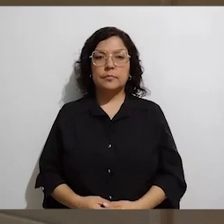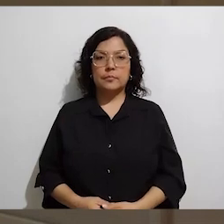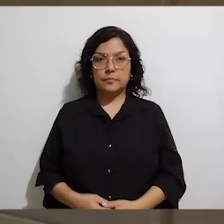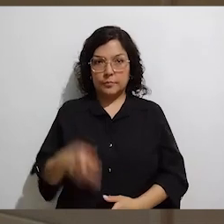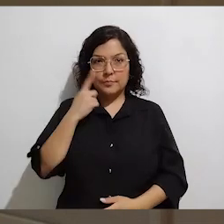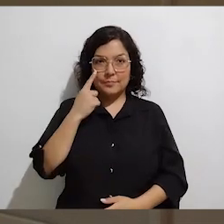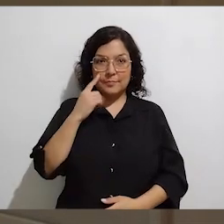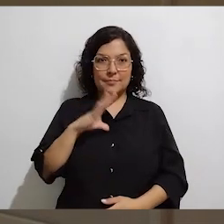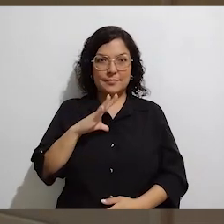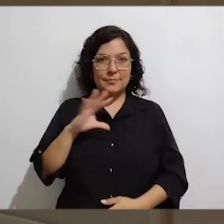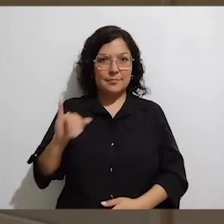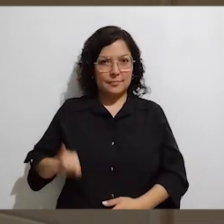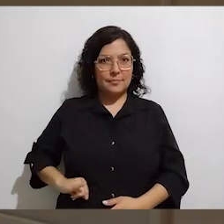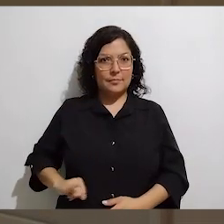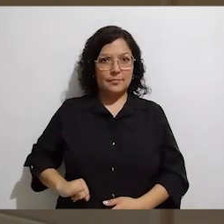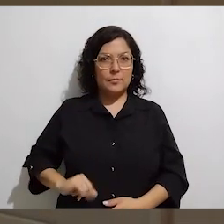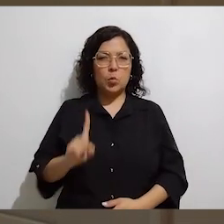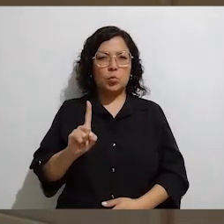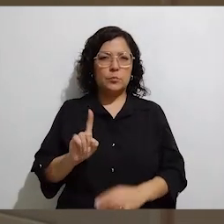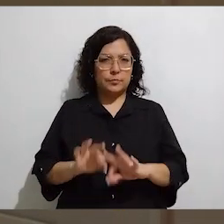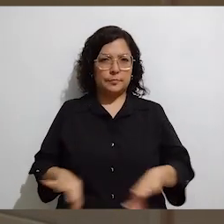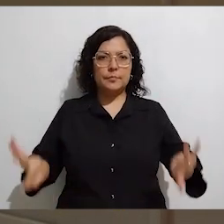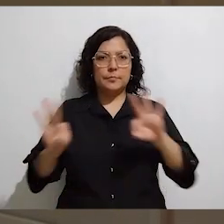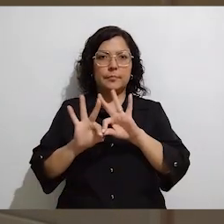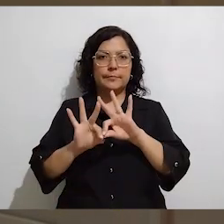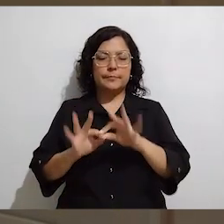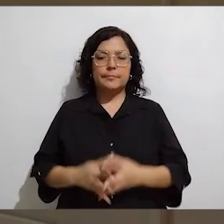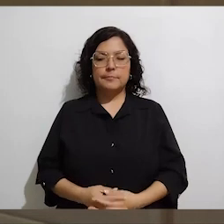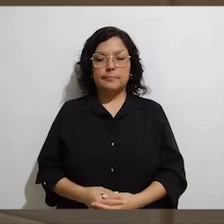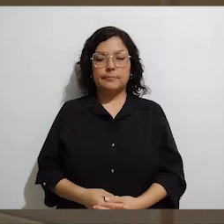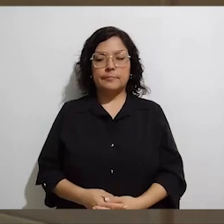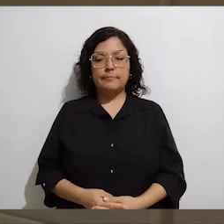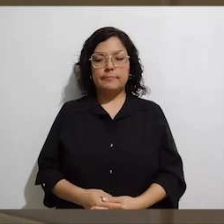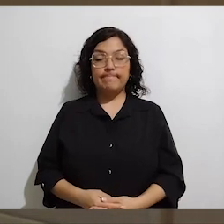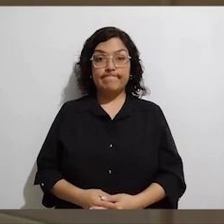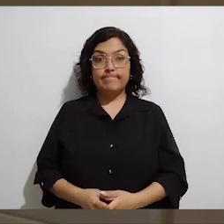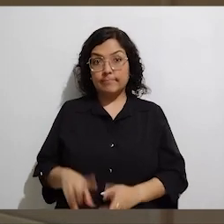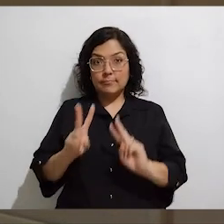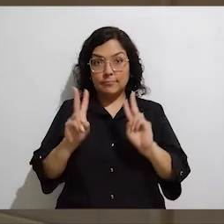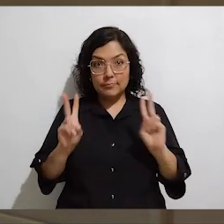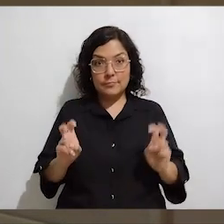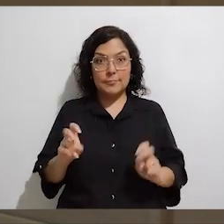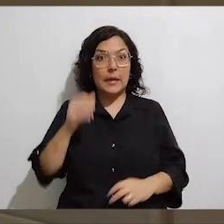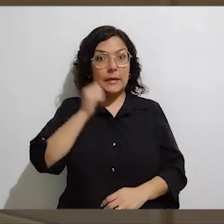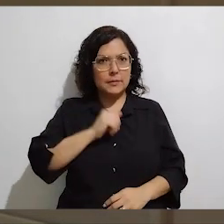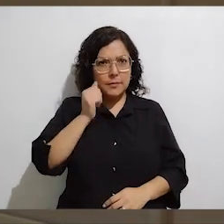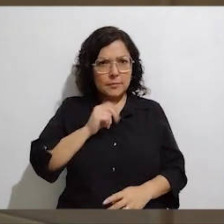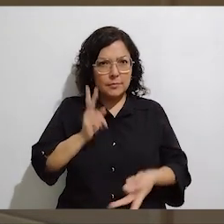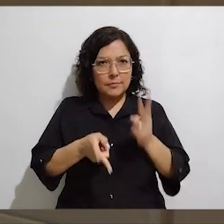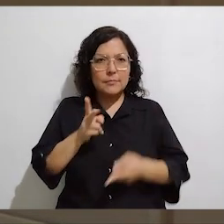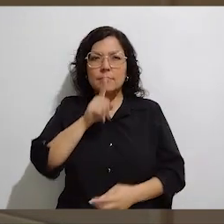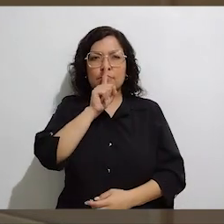Hay uno que tiene mucha relevancia porque normalmente es un tema que no se aborda mucho, que es la